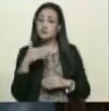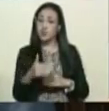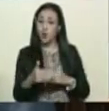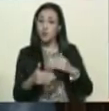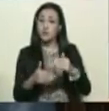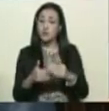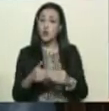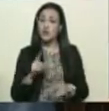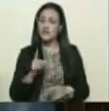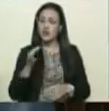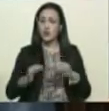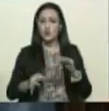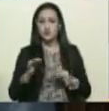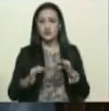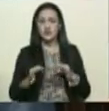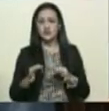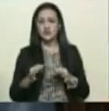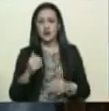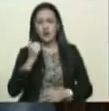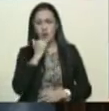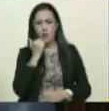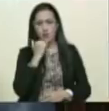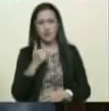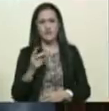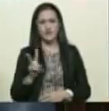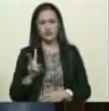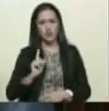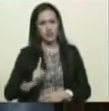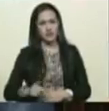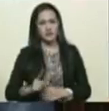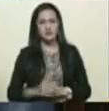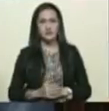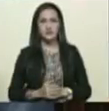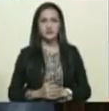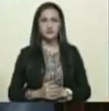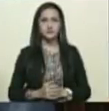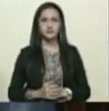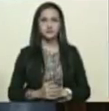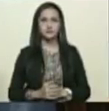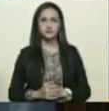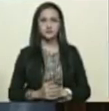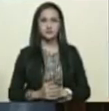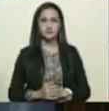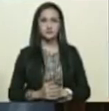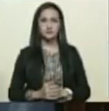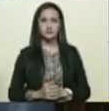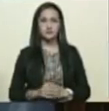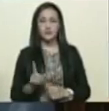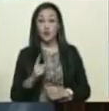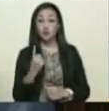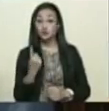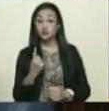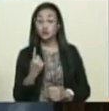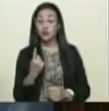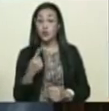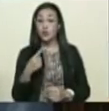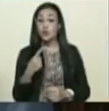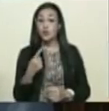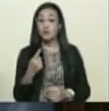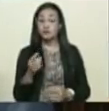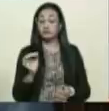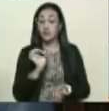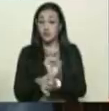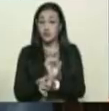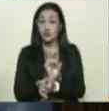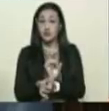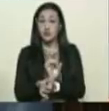país que tanto reclama sobre todo repito no sólo en las aprensiones nosotros hemos